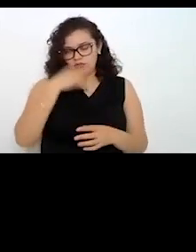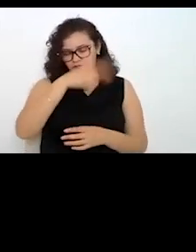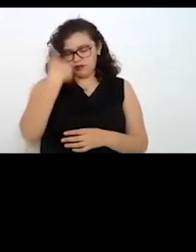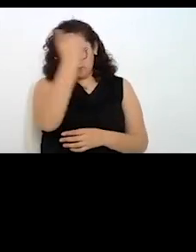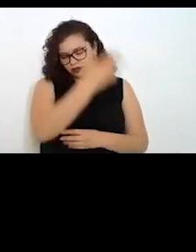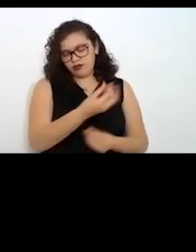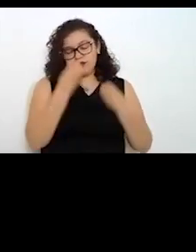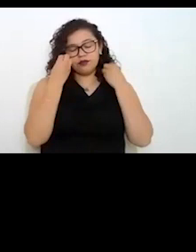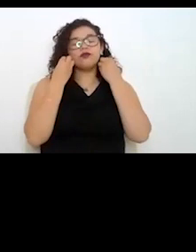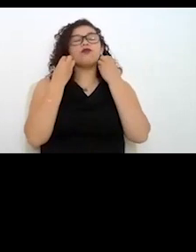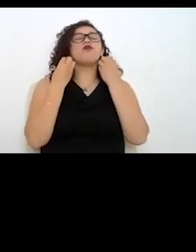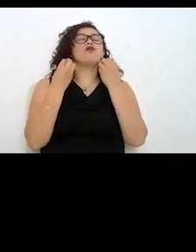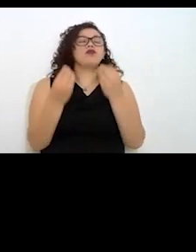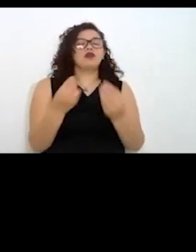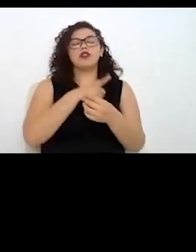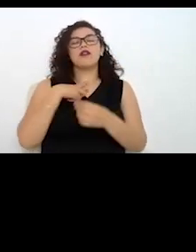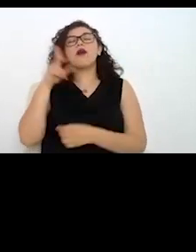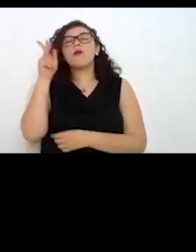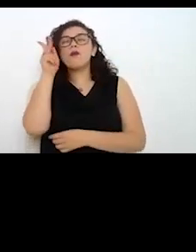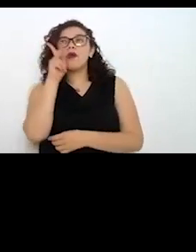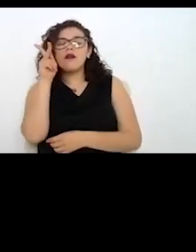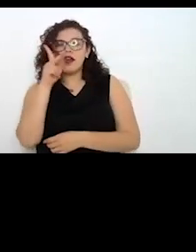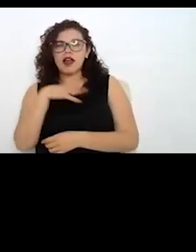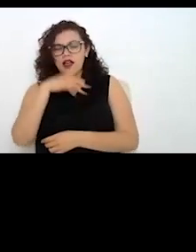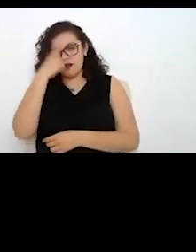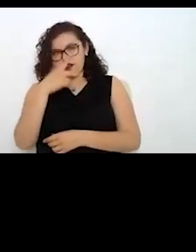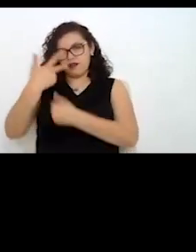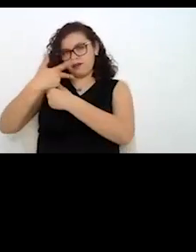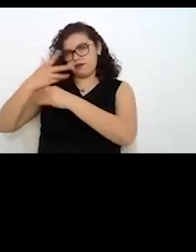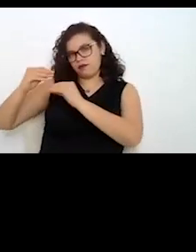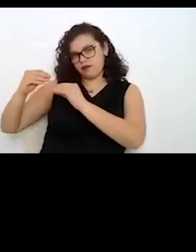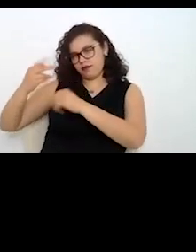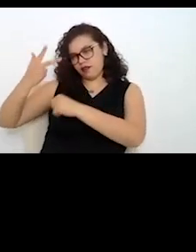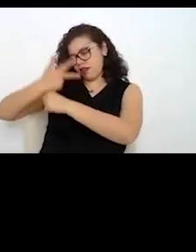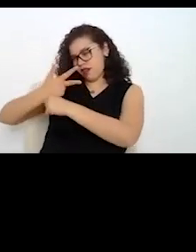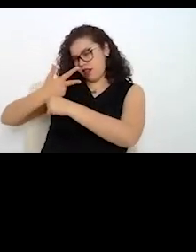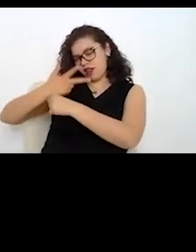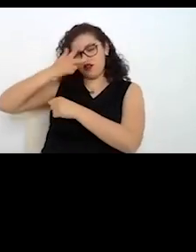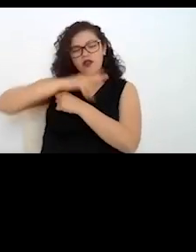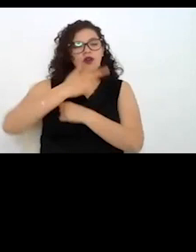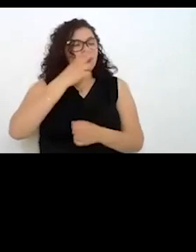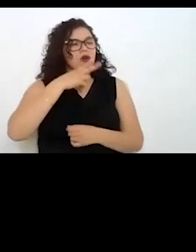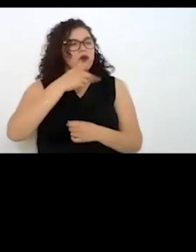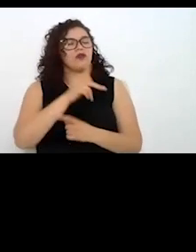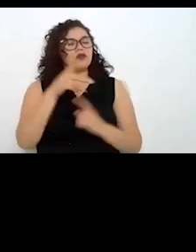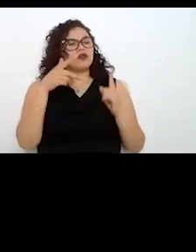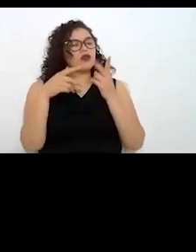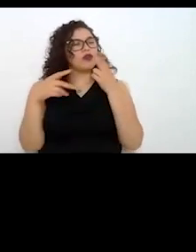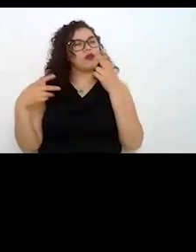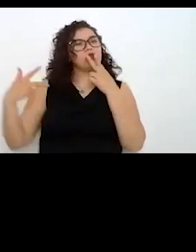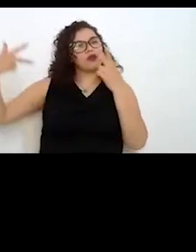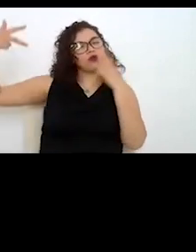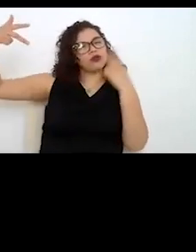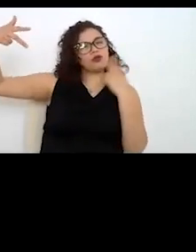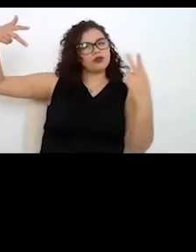sea, tendrías que tener pruebas de que en la cámara, ¿no? De que vio a la persona fumando porque pasó al lado de ella, la saludó y